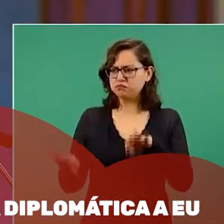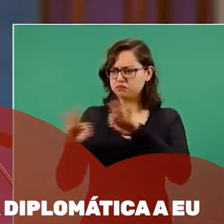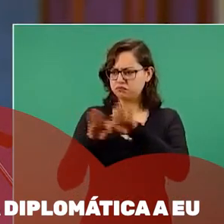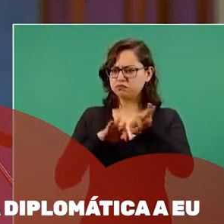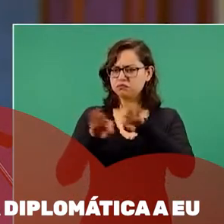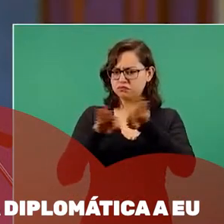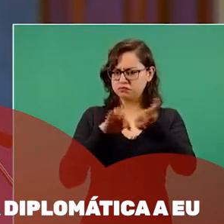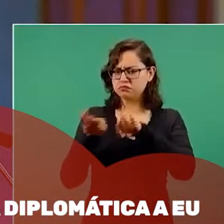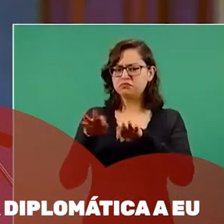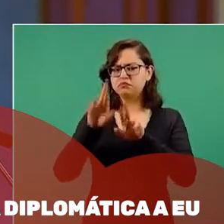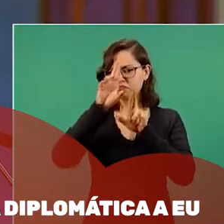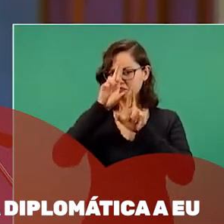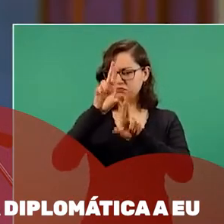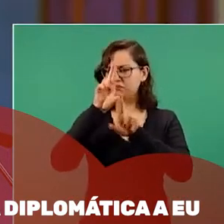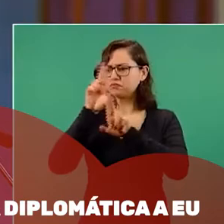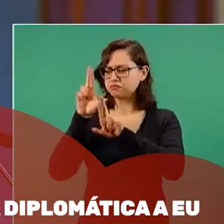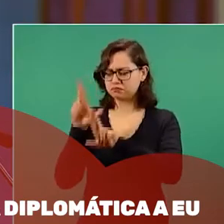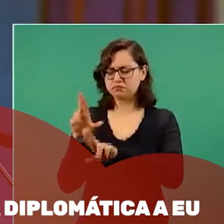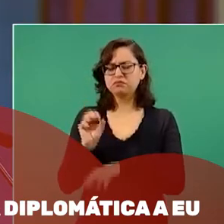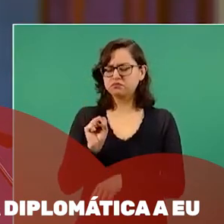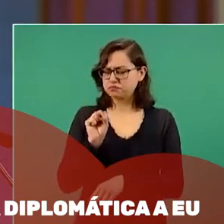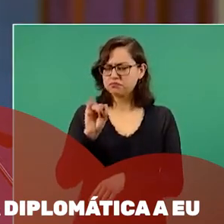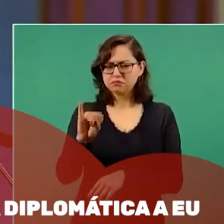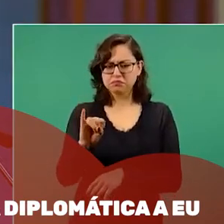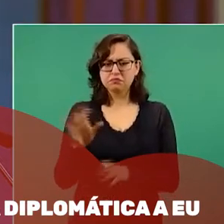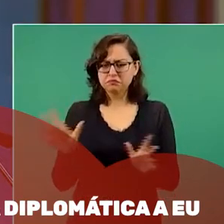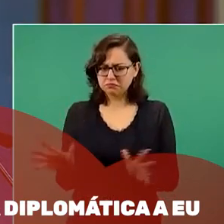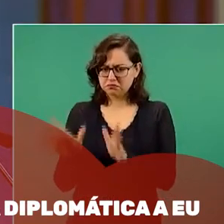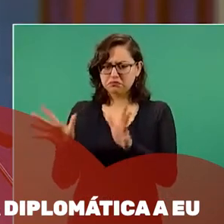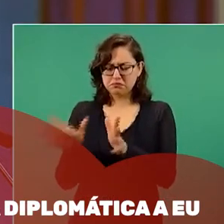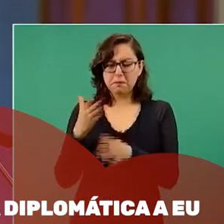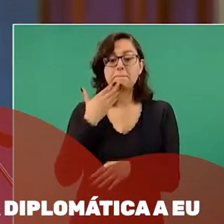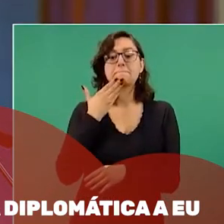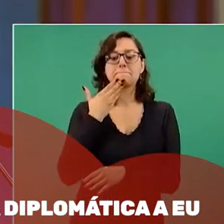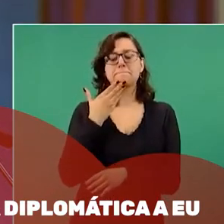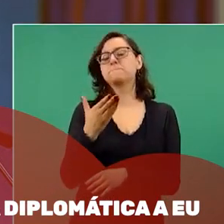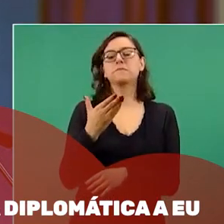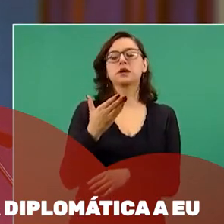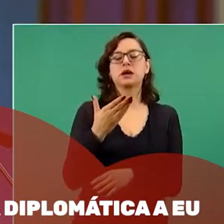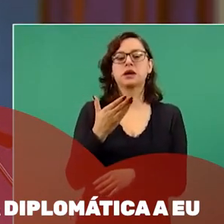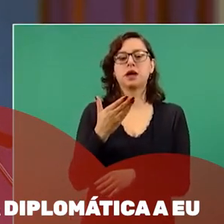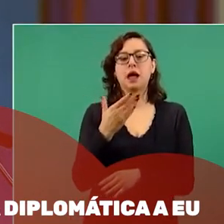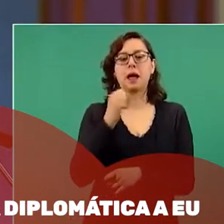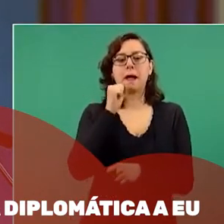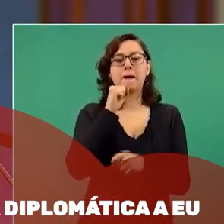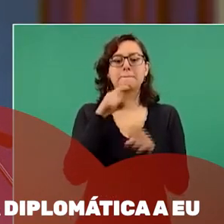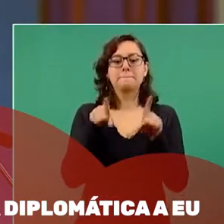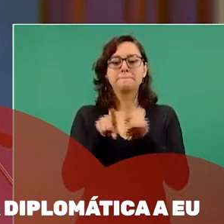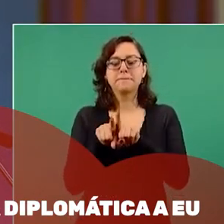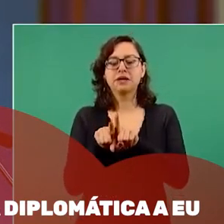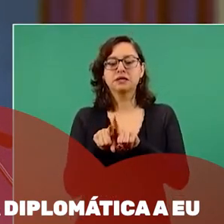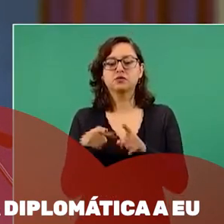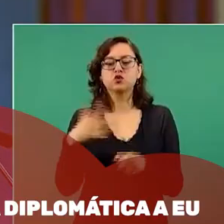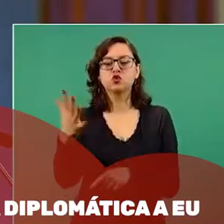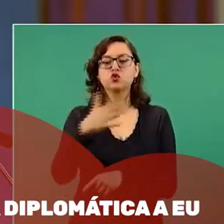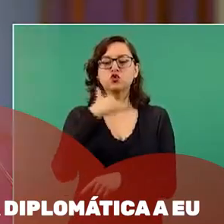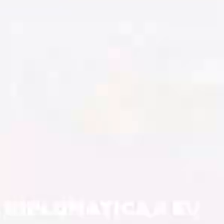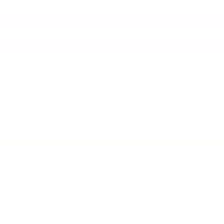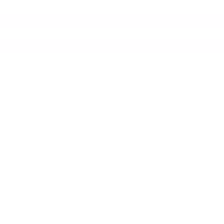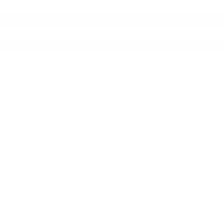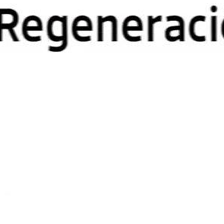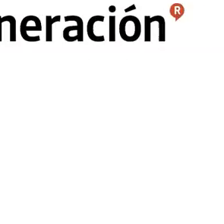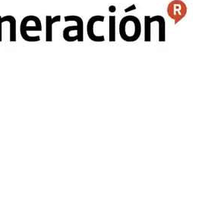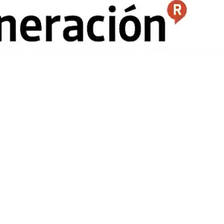extranjero no puede entregar dinero a grupos políticos de otro país, la Constitución lo prohíbe. No se puede recibir dinero para propósitos políticos, es traición a la